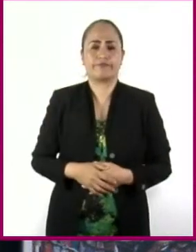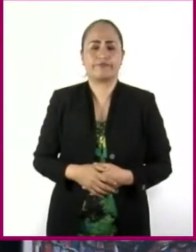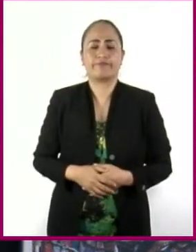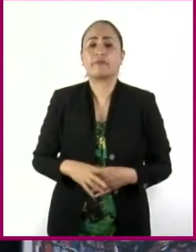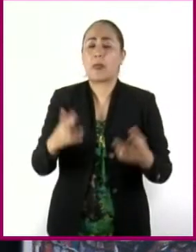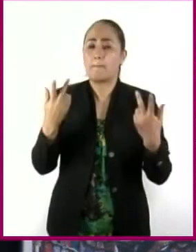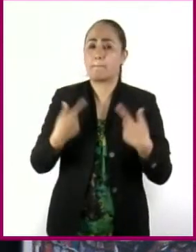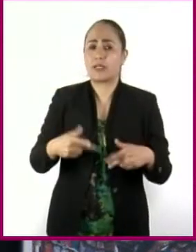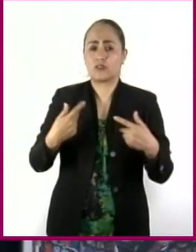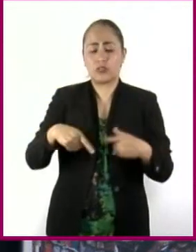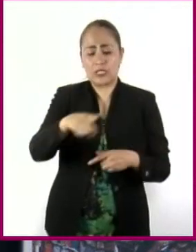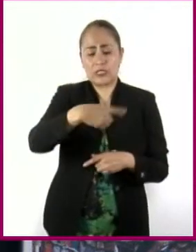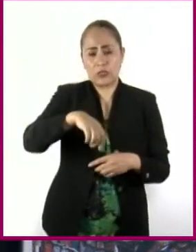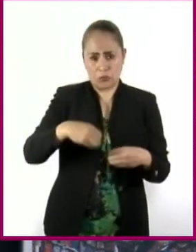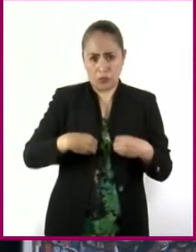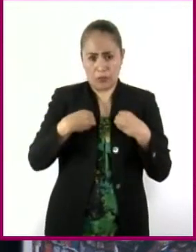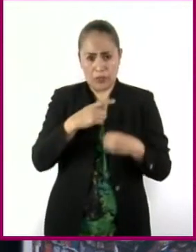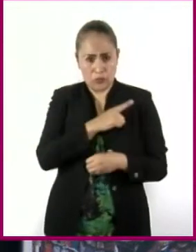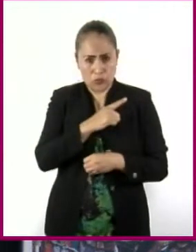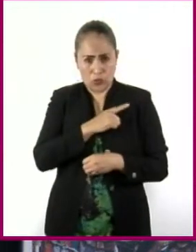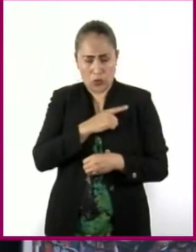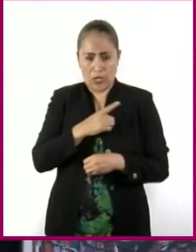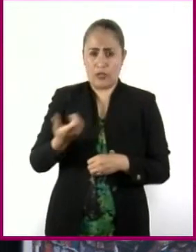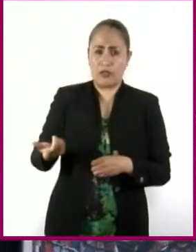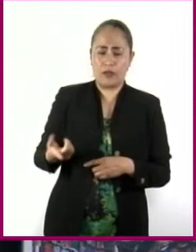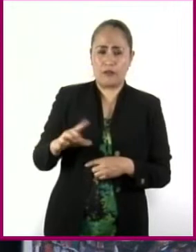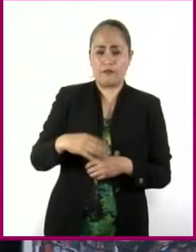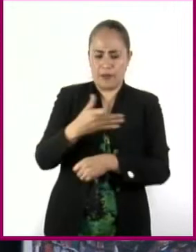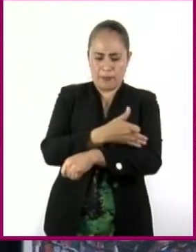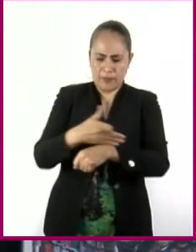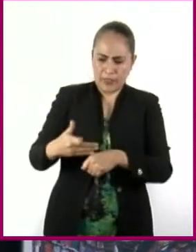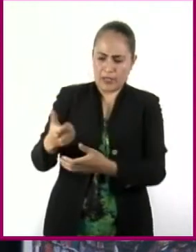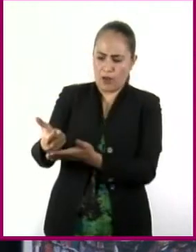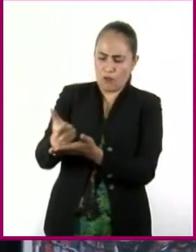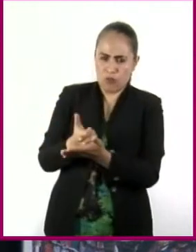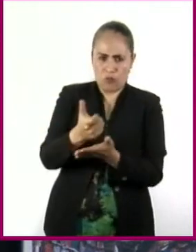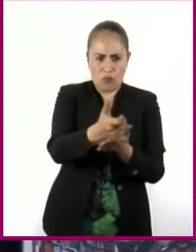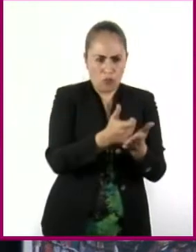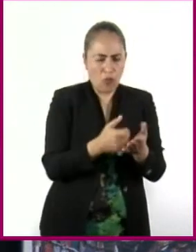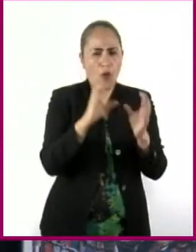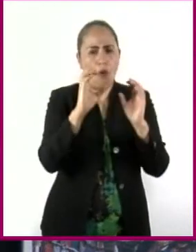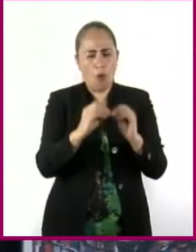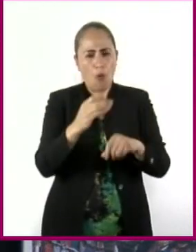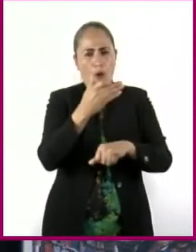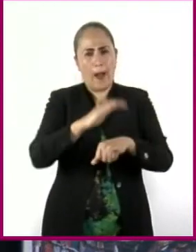las personas que viven solas y reciben ayuda monetaria de familiares o amigos